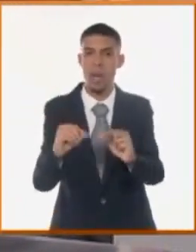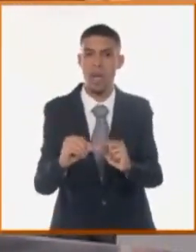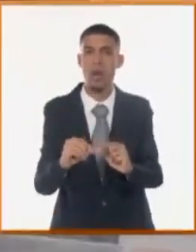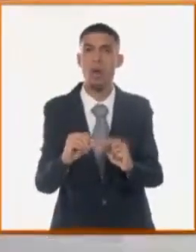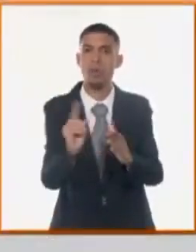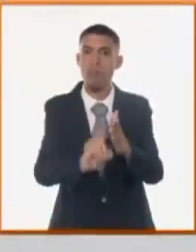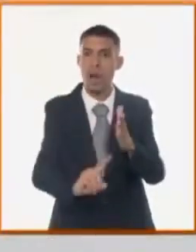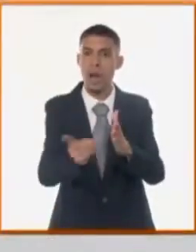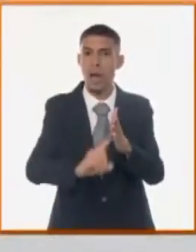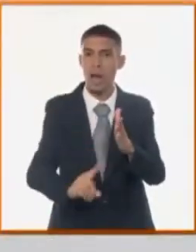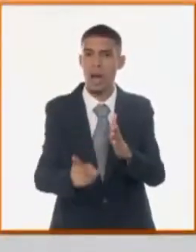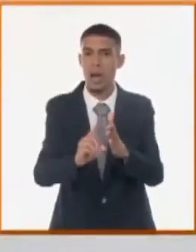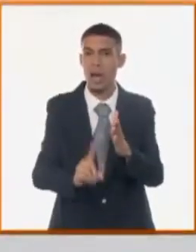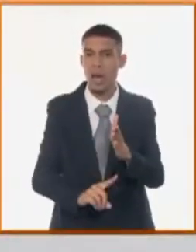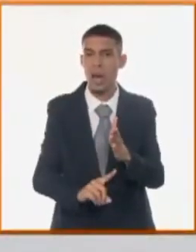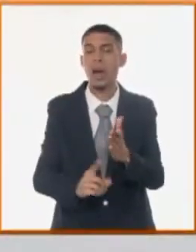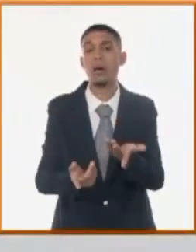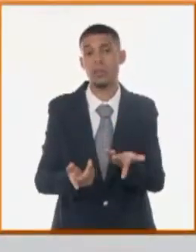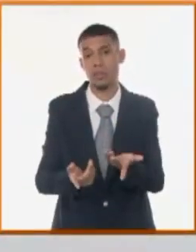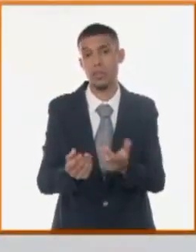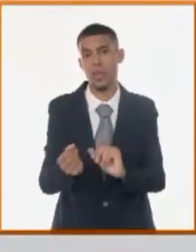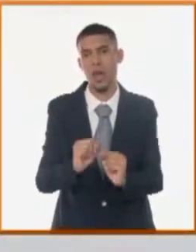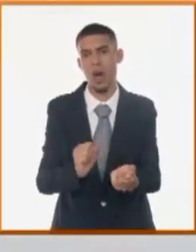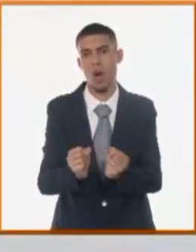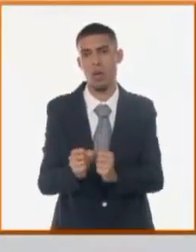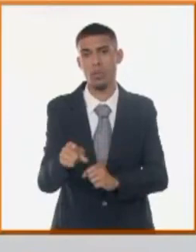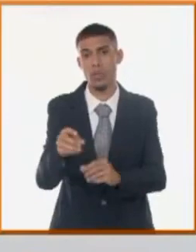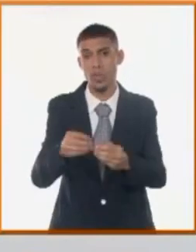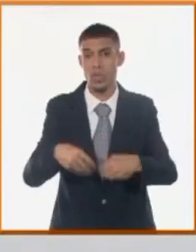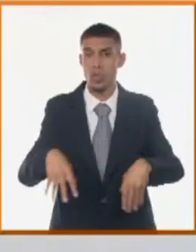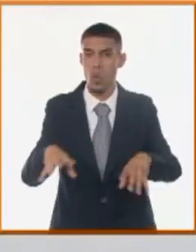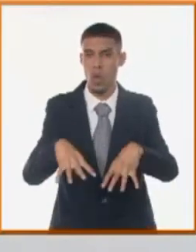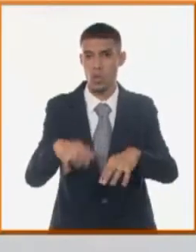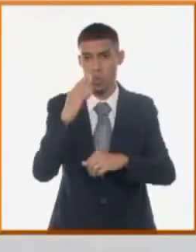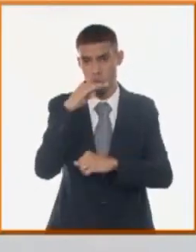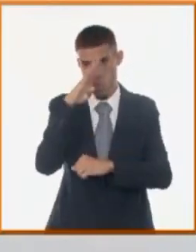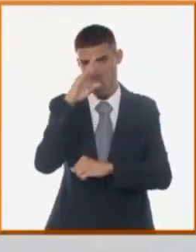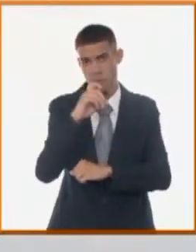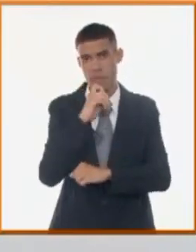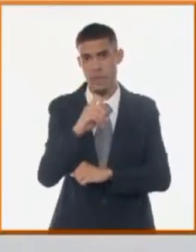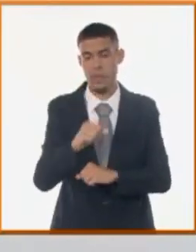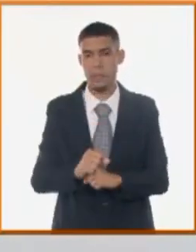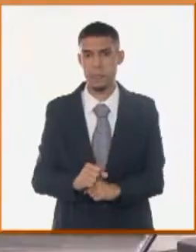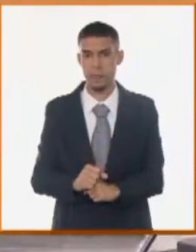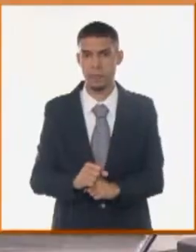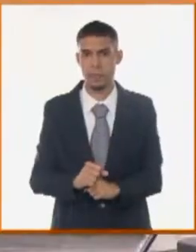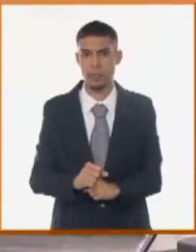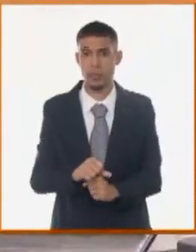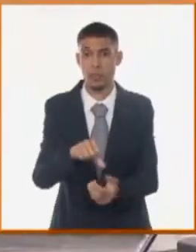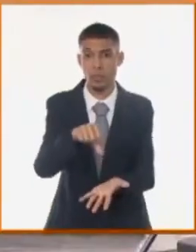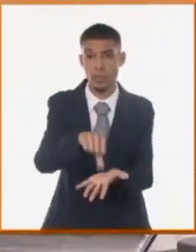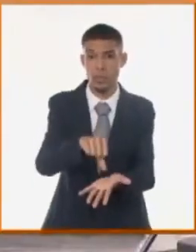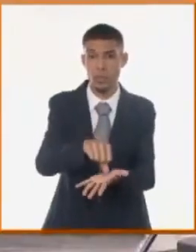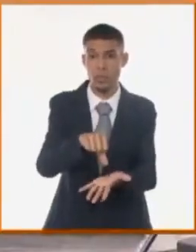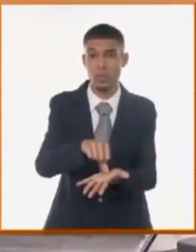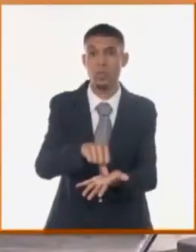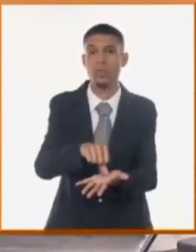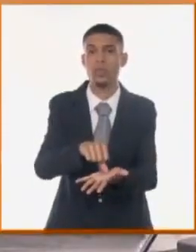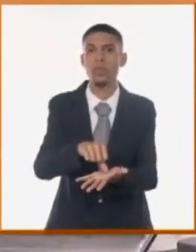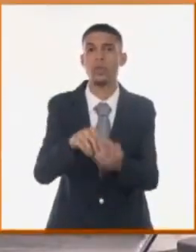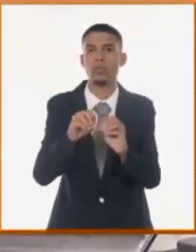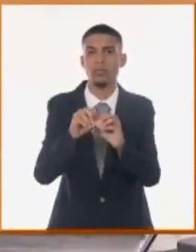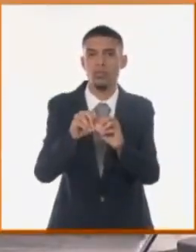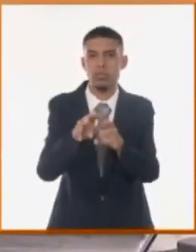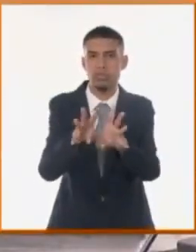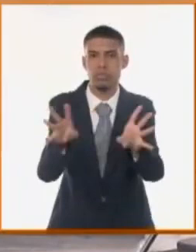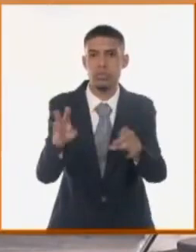económico, sobre todo a tono con la situación que está viviendo el país. Los centros de transmisión son centros que consumen electricidad en